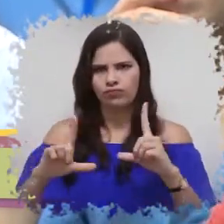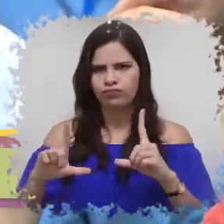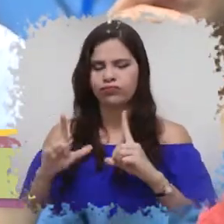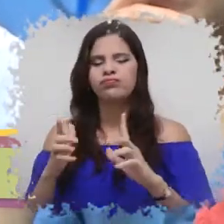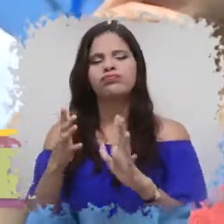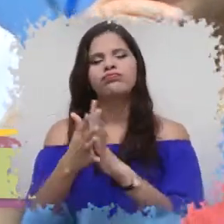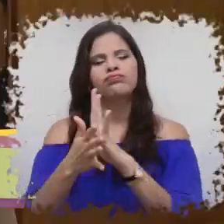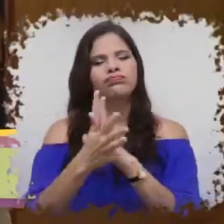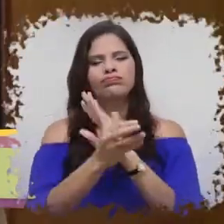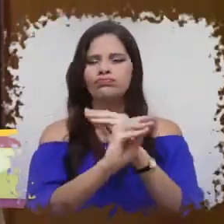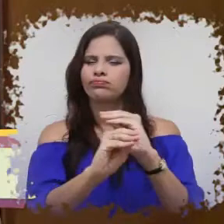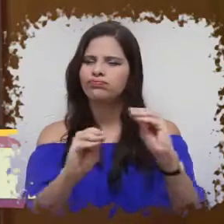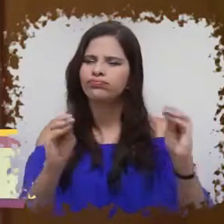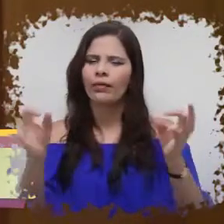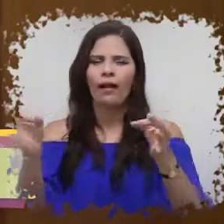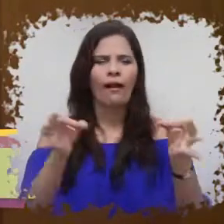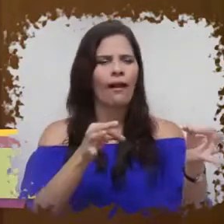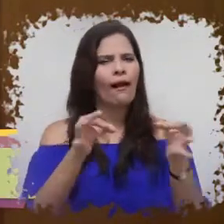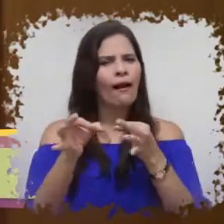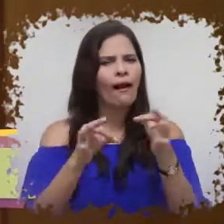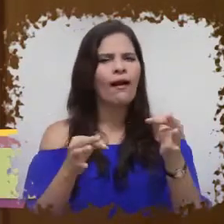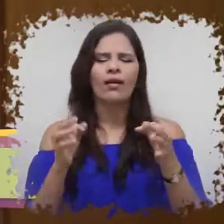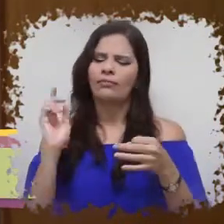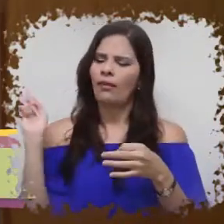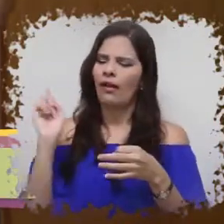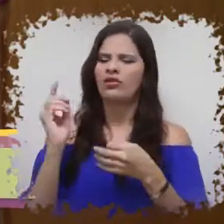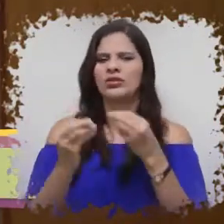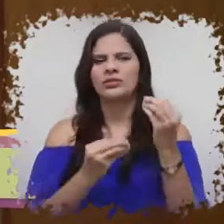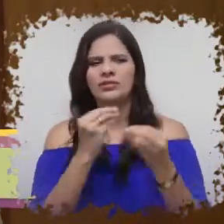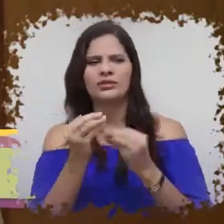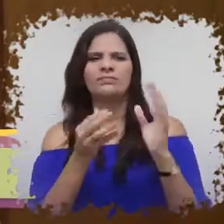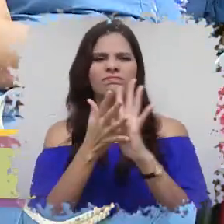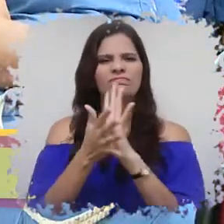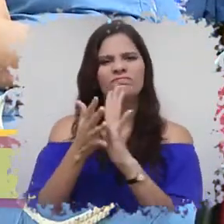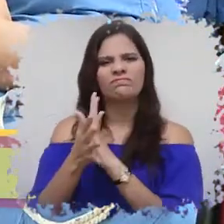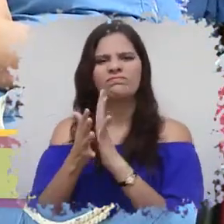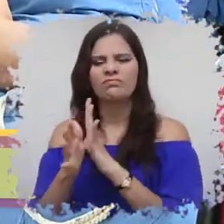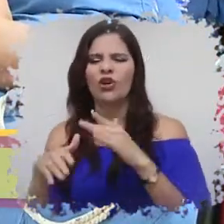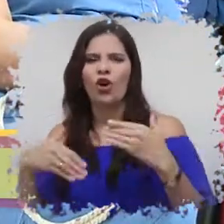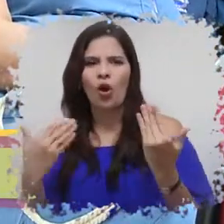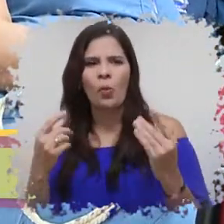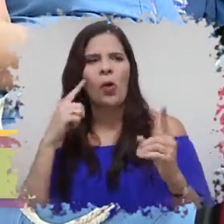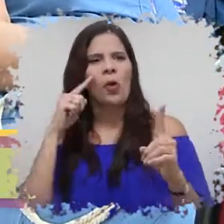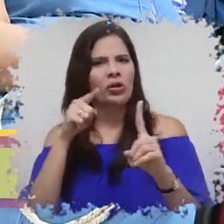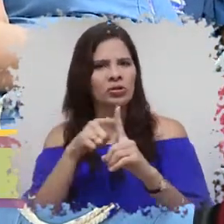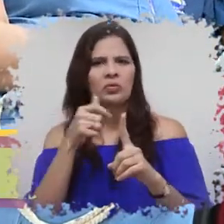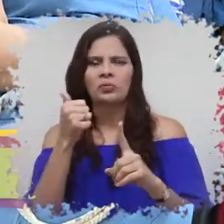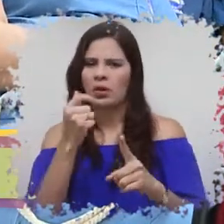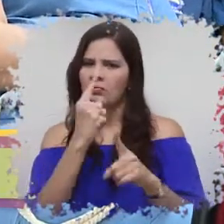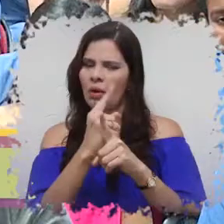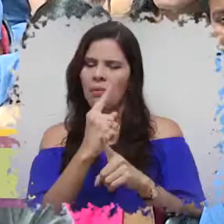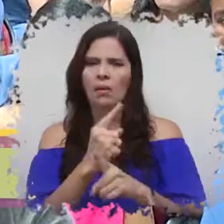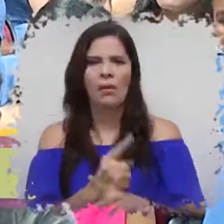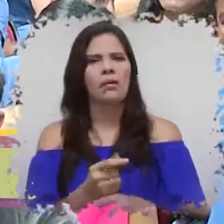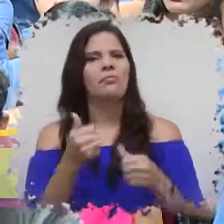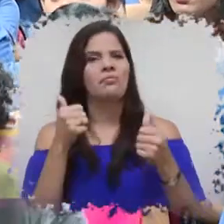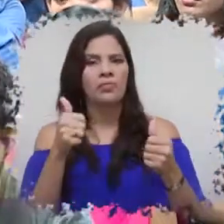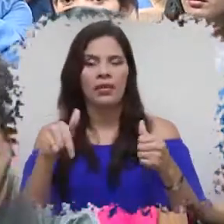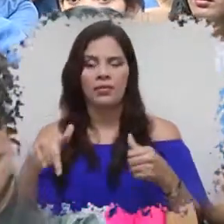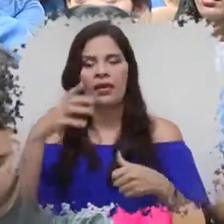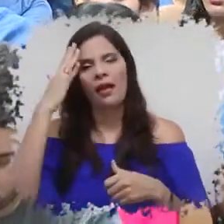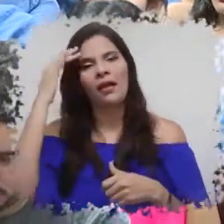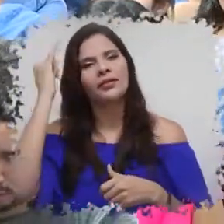un ejercicio público, abierto y transparente de rendición de cuentas, en el que se dieron a conocer los logros y retos más relevantes de la